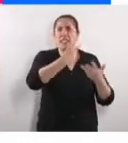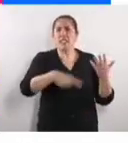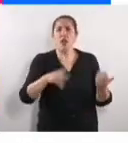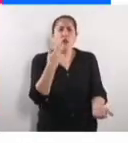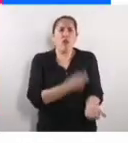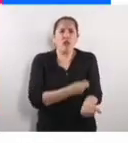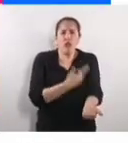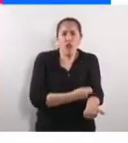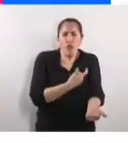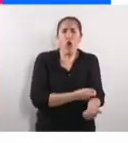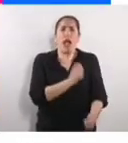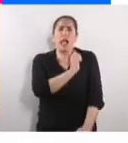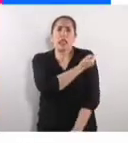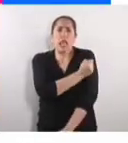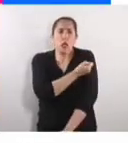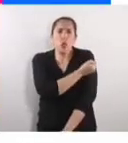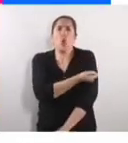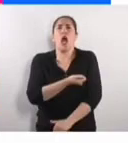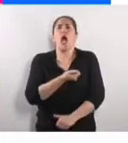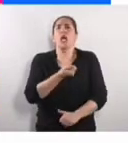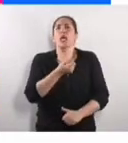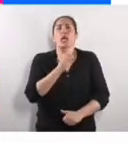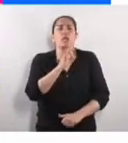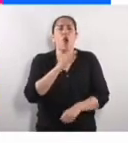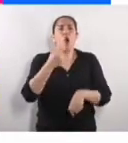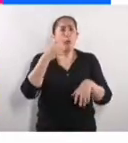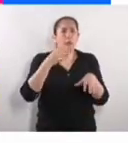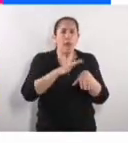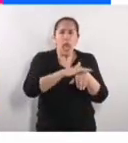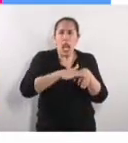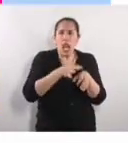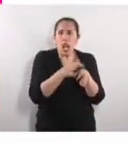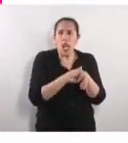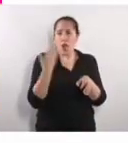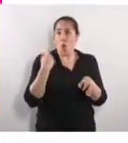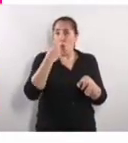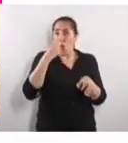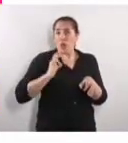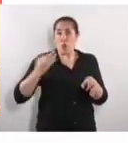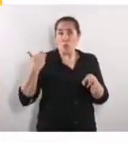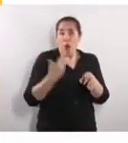hayan realizado tatuajes, perforaciones o escaras cutáneas en el último año.